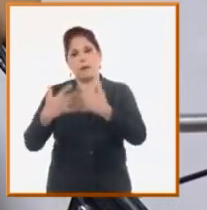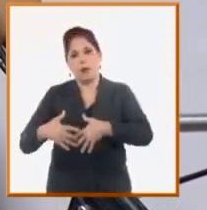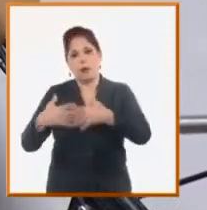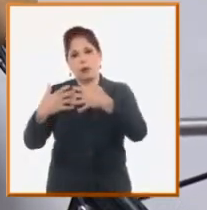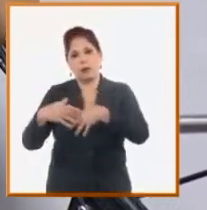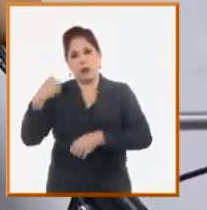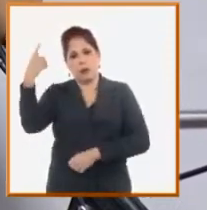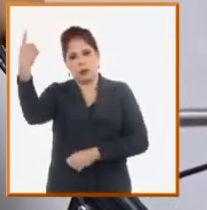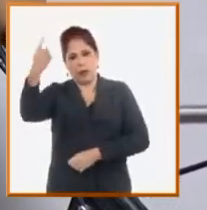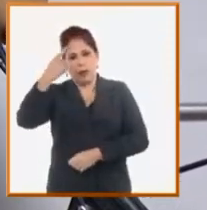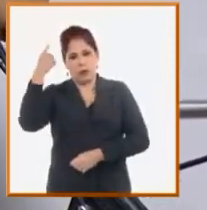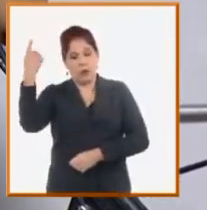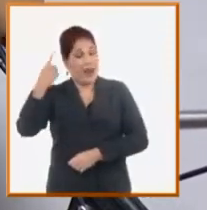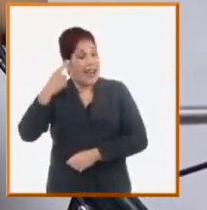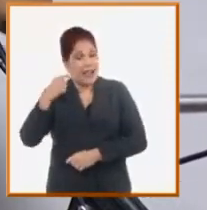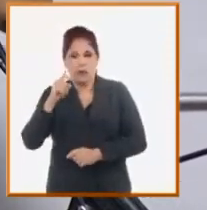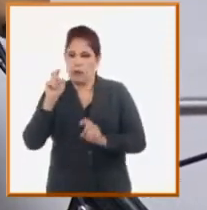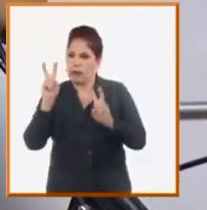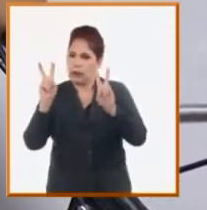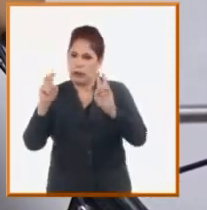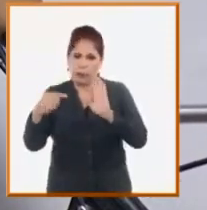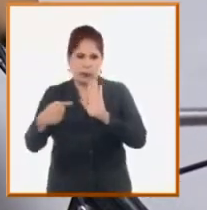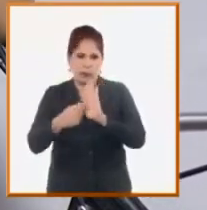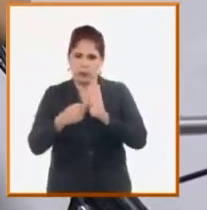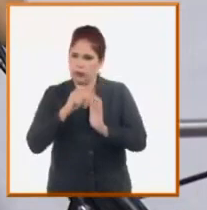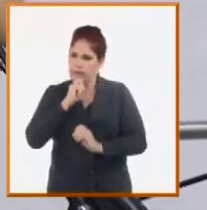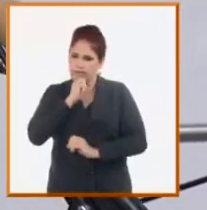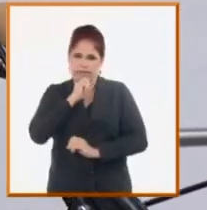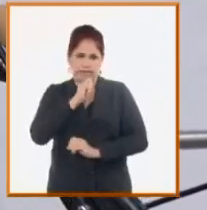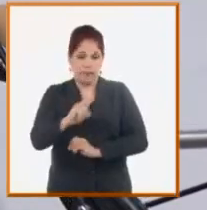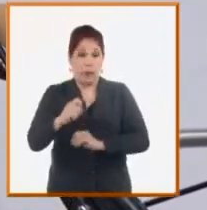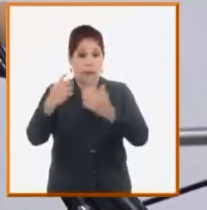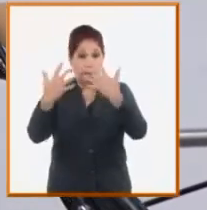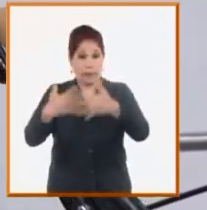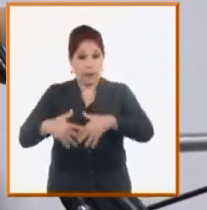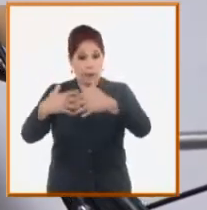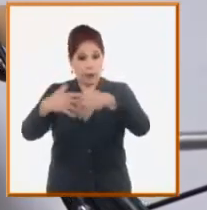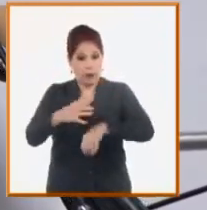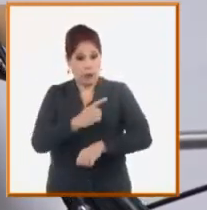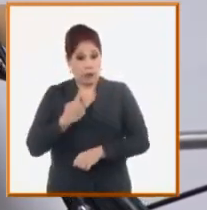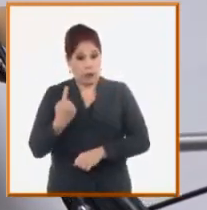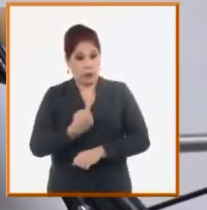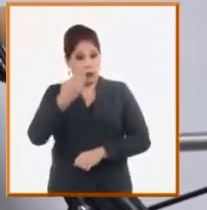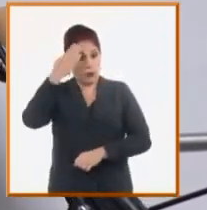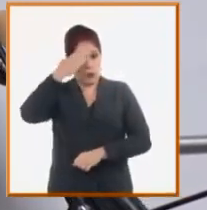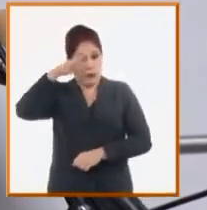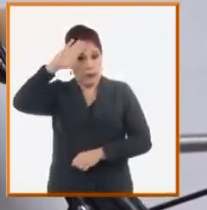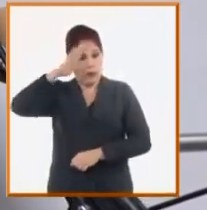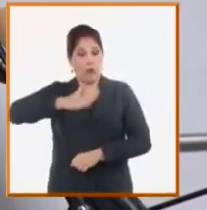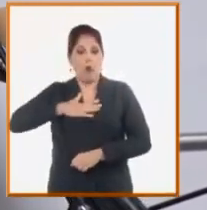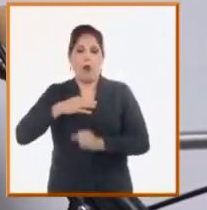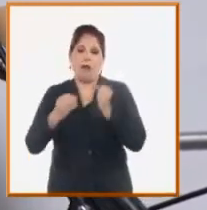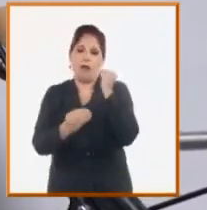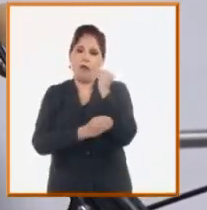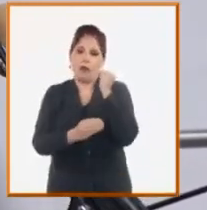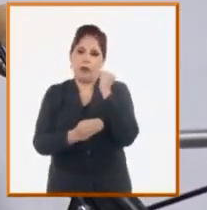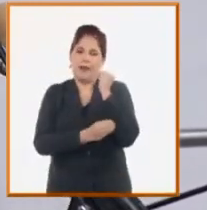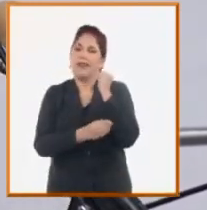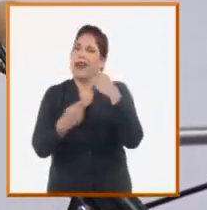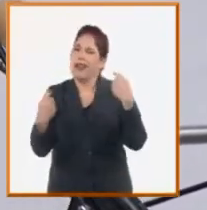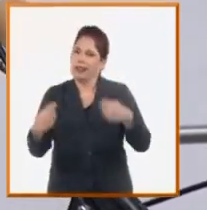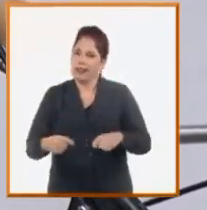nacional. Es importante que la producción nacional se fortalezca. En el informe